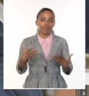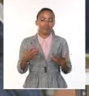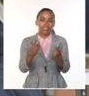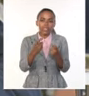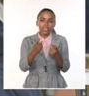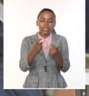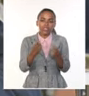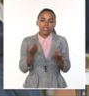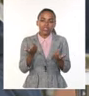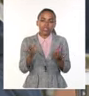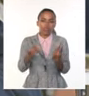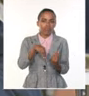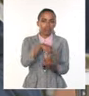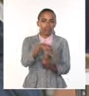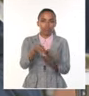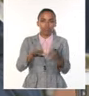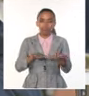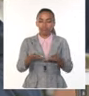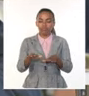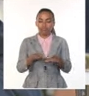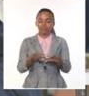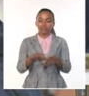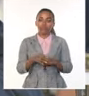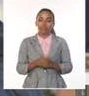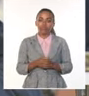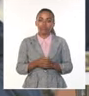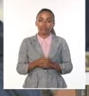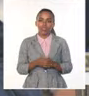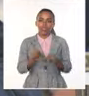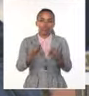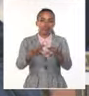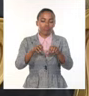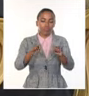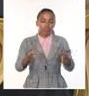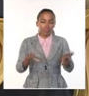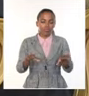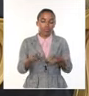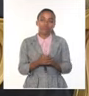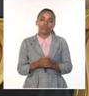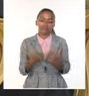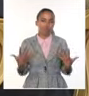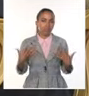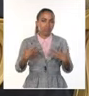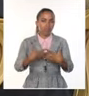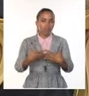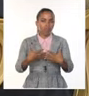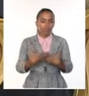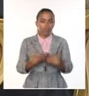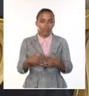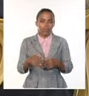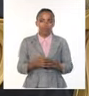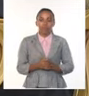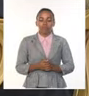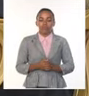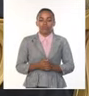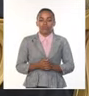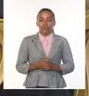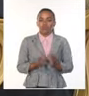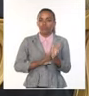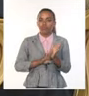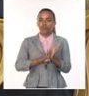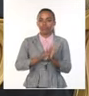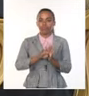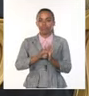para diversificar los vínculos entre nuestros países y avanzar cualitativa y cuantitativamente a